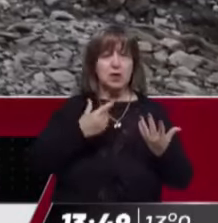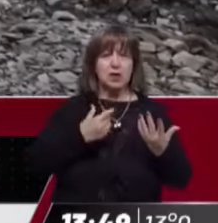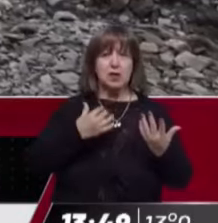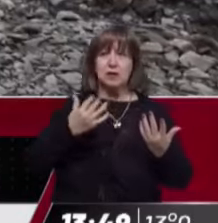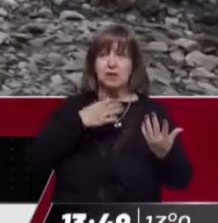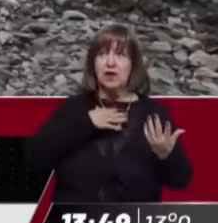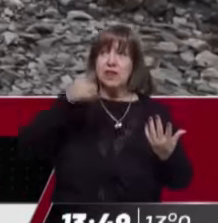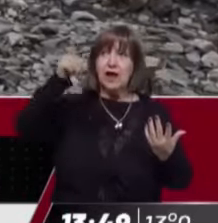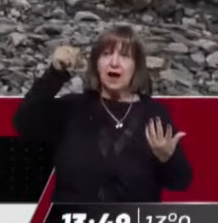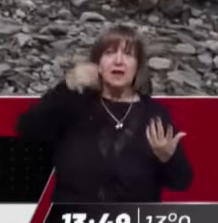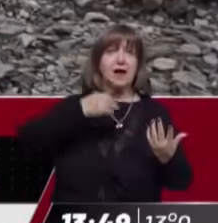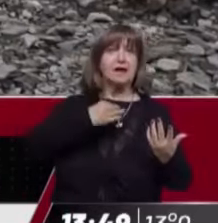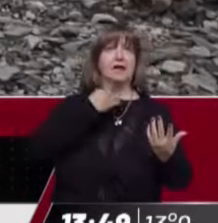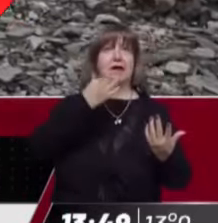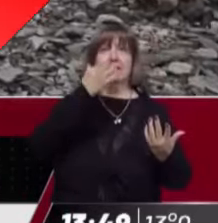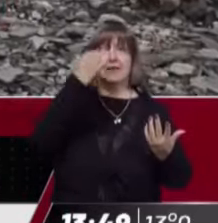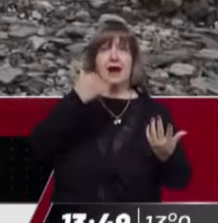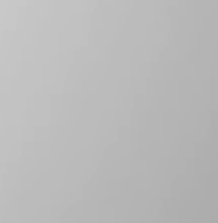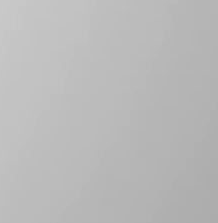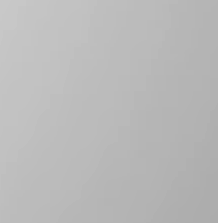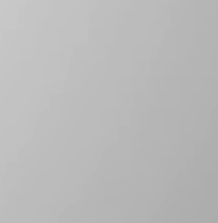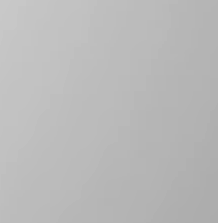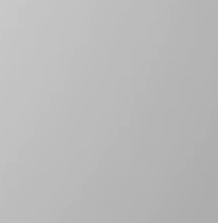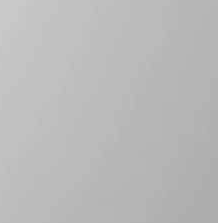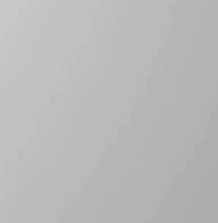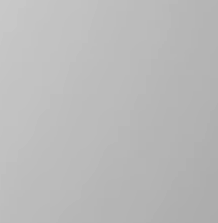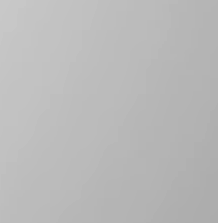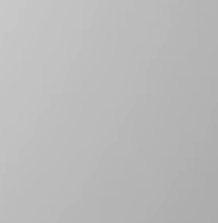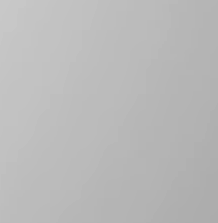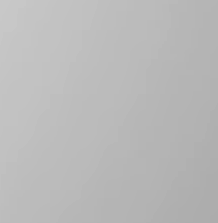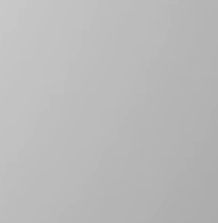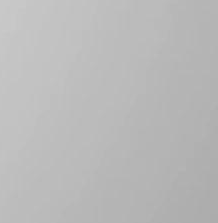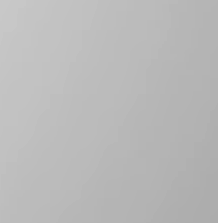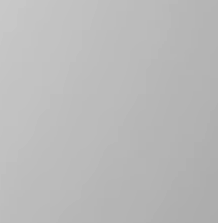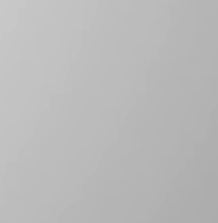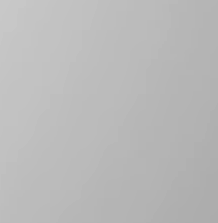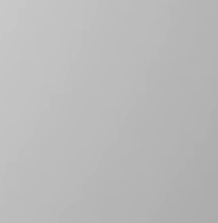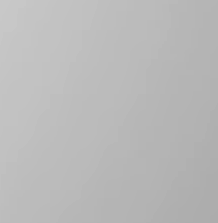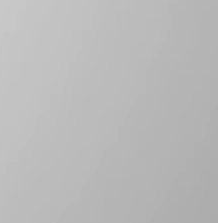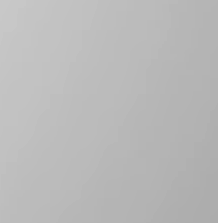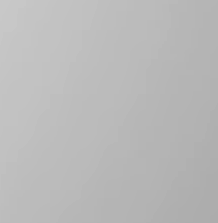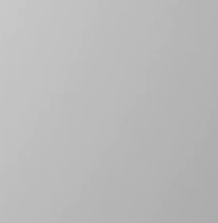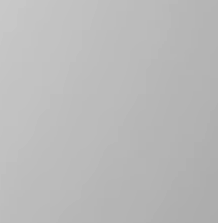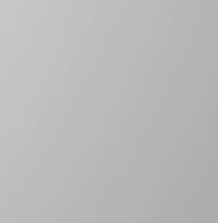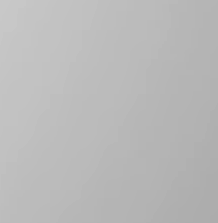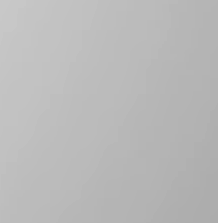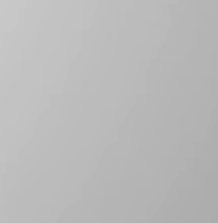faltaba la respiración y en el momento no se da uno cuenta, pero lo disfruta mucho.